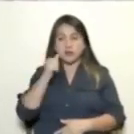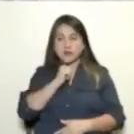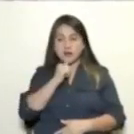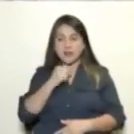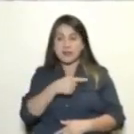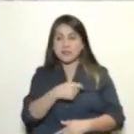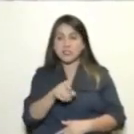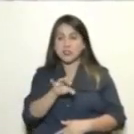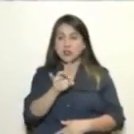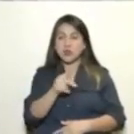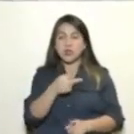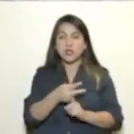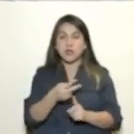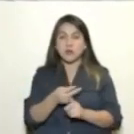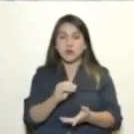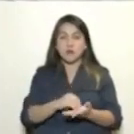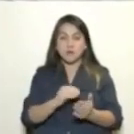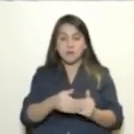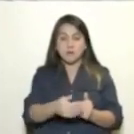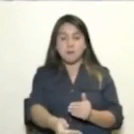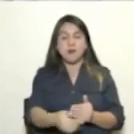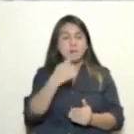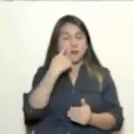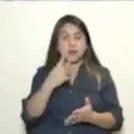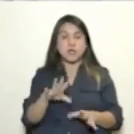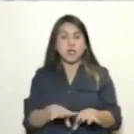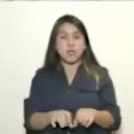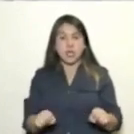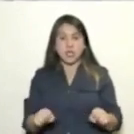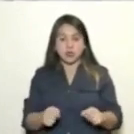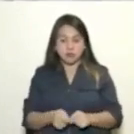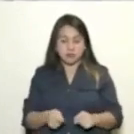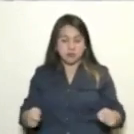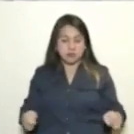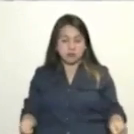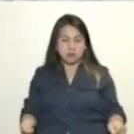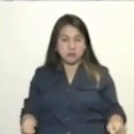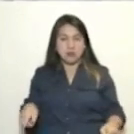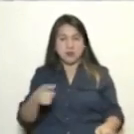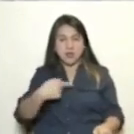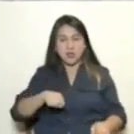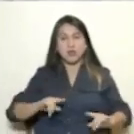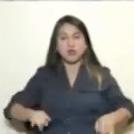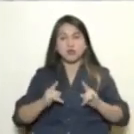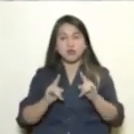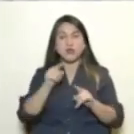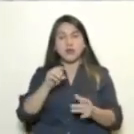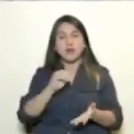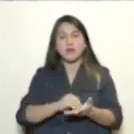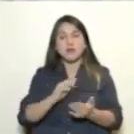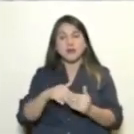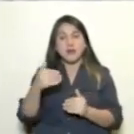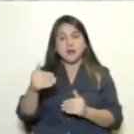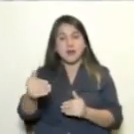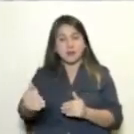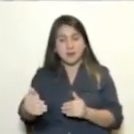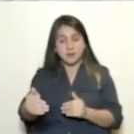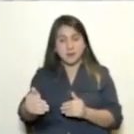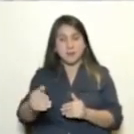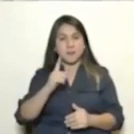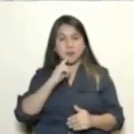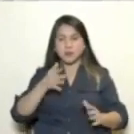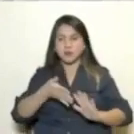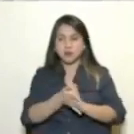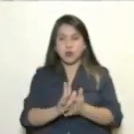150 kilómetros más, pero está hecho. Entonces, ellos construyen de ahí para adelante. Y tienen toda